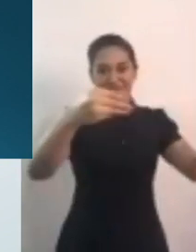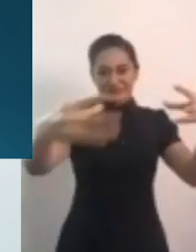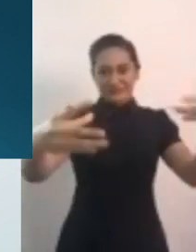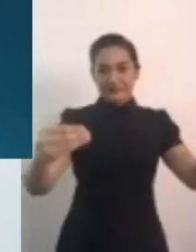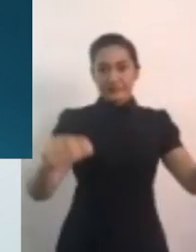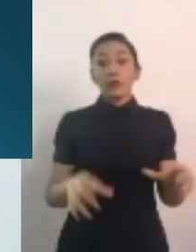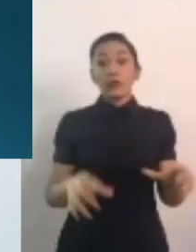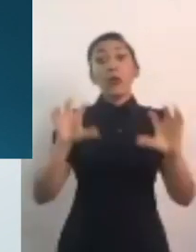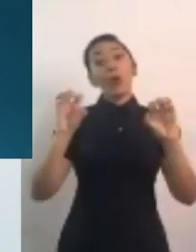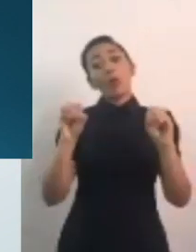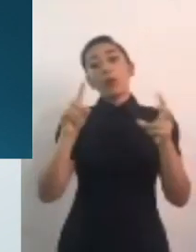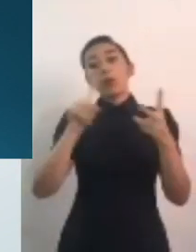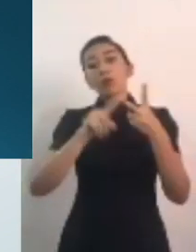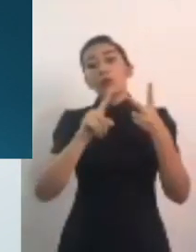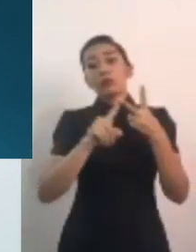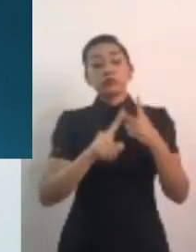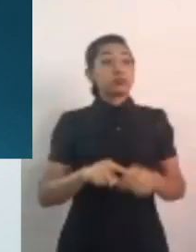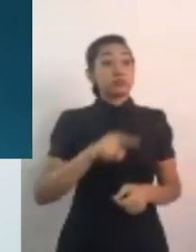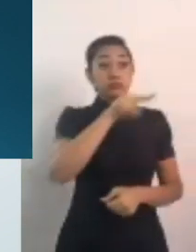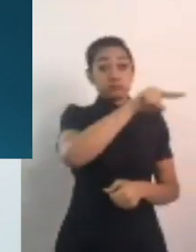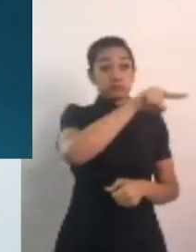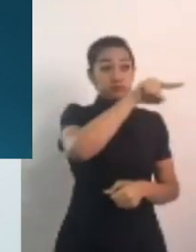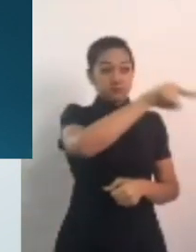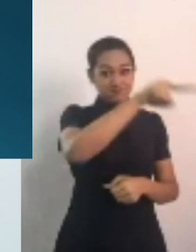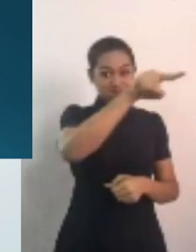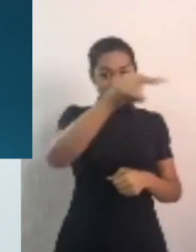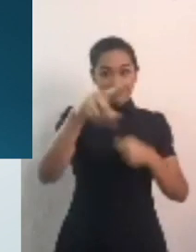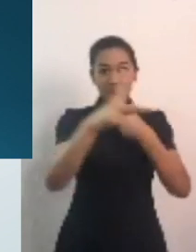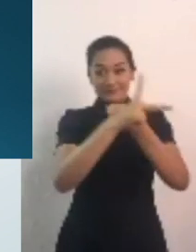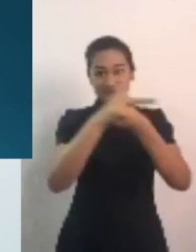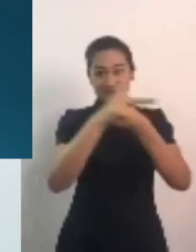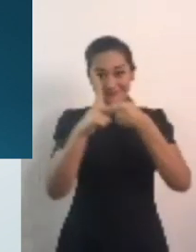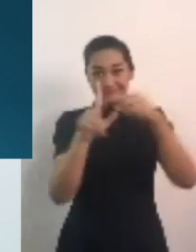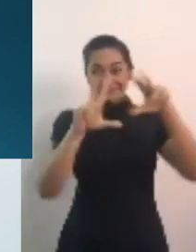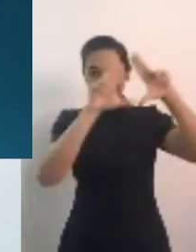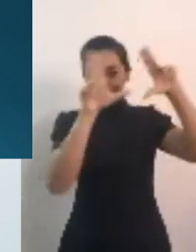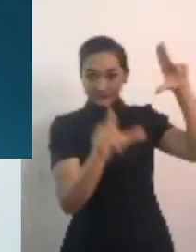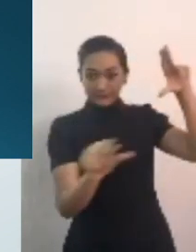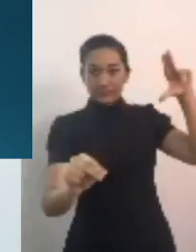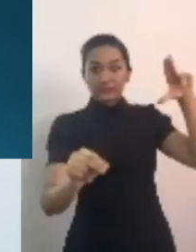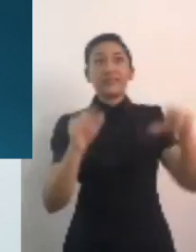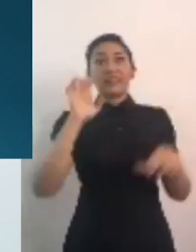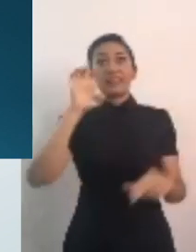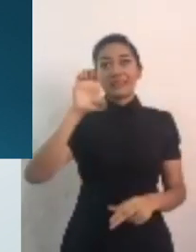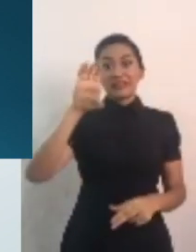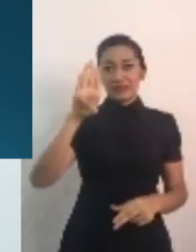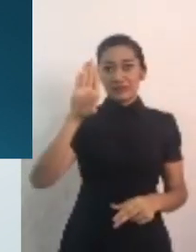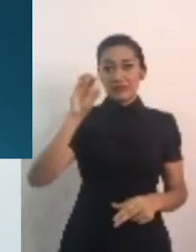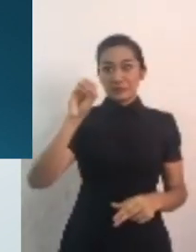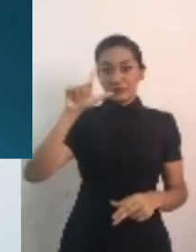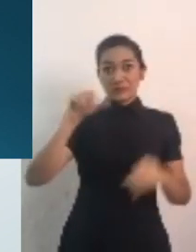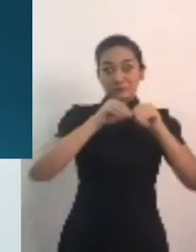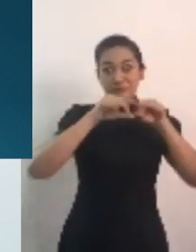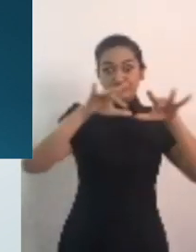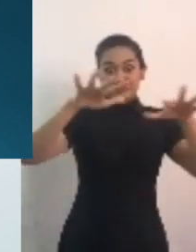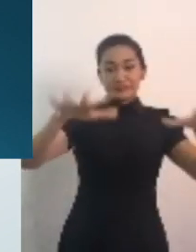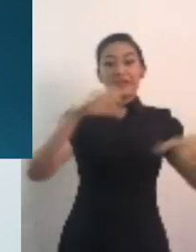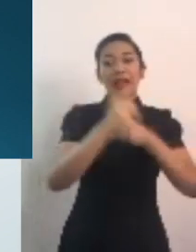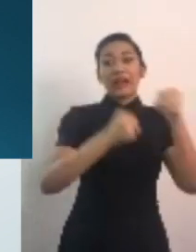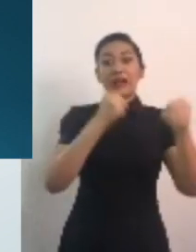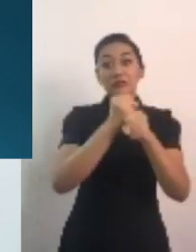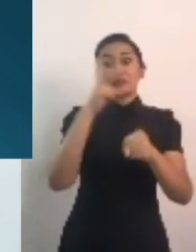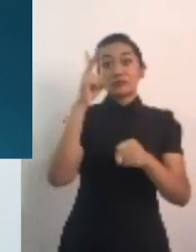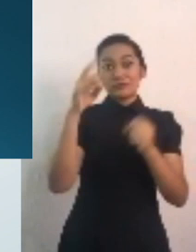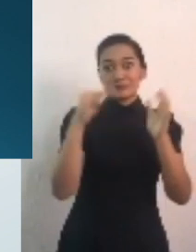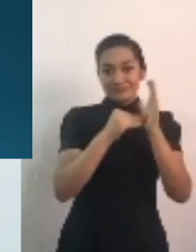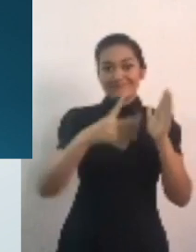en 2014. Y también tenemos la experiencia de que los efectos psicológicos, y esto es importante señalarlo, fueron